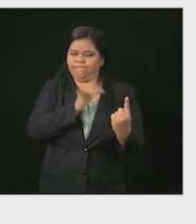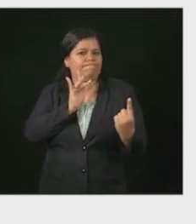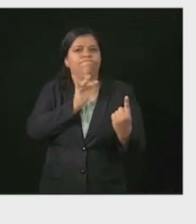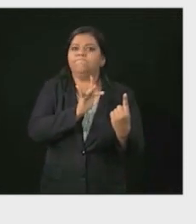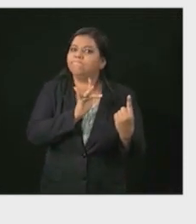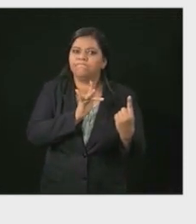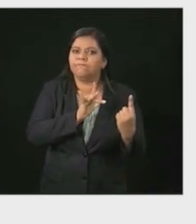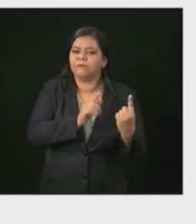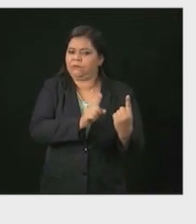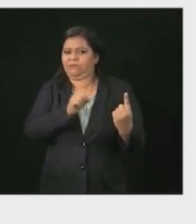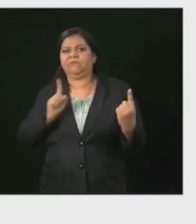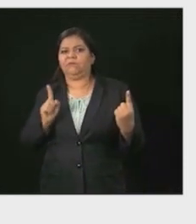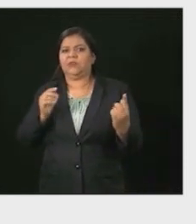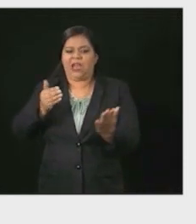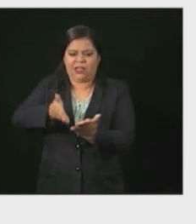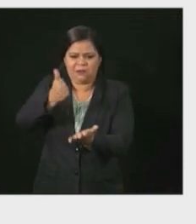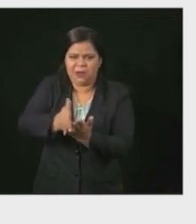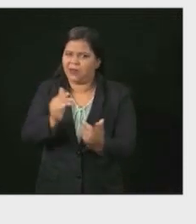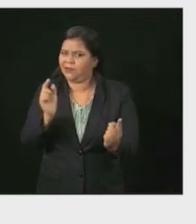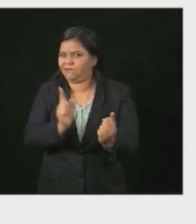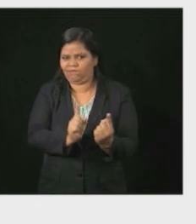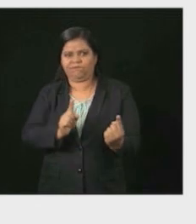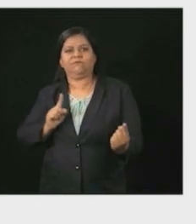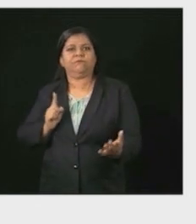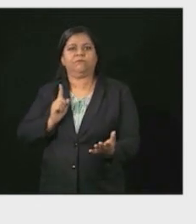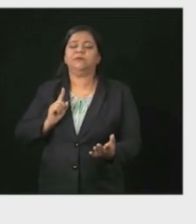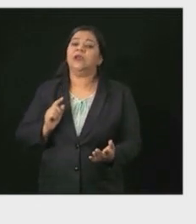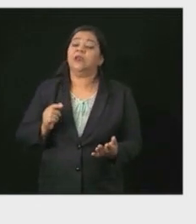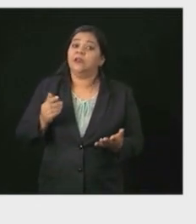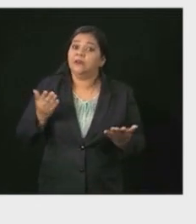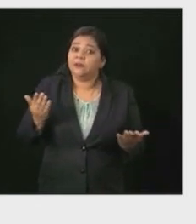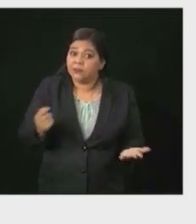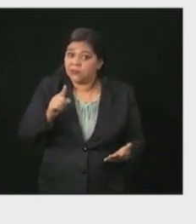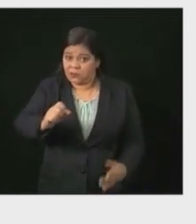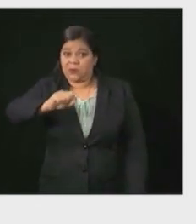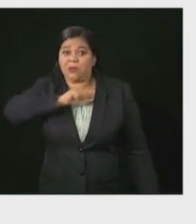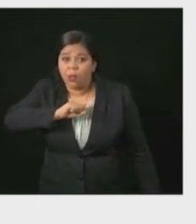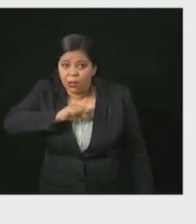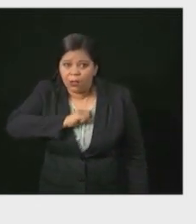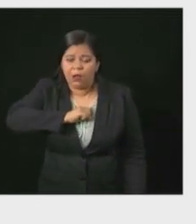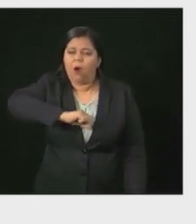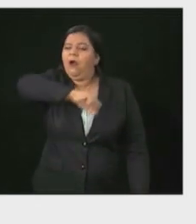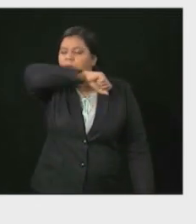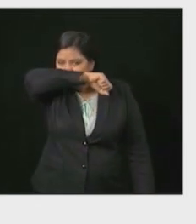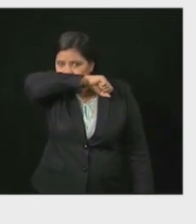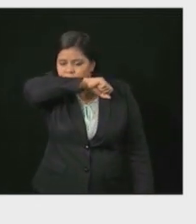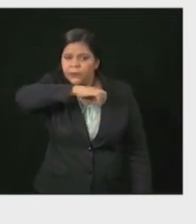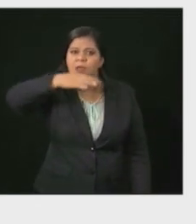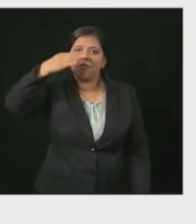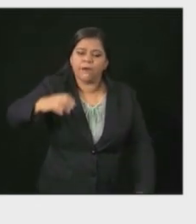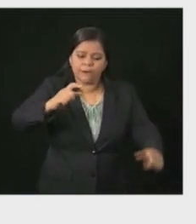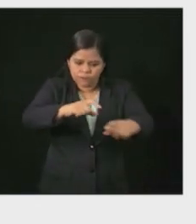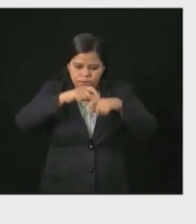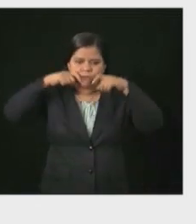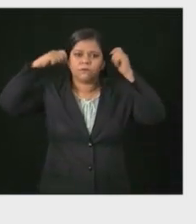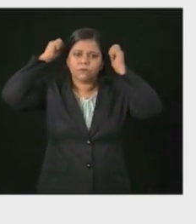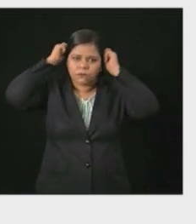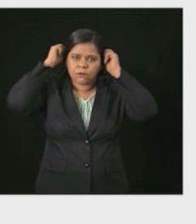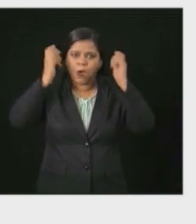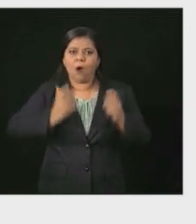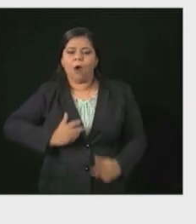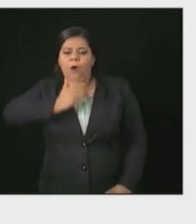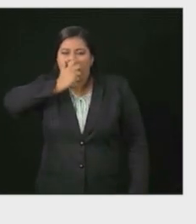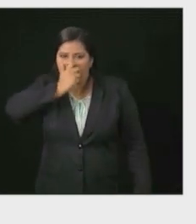contacto con personas con gripe, así como con animales de corral. En caso de presentar tos y estornudos,